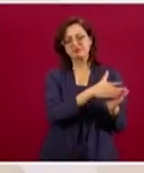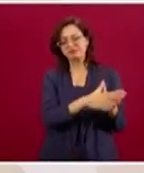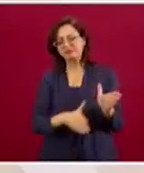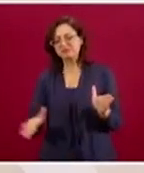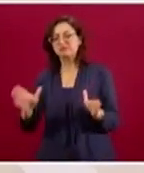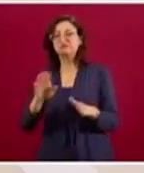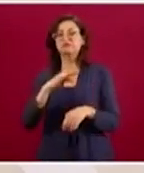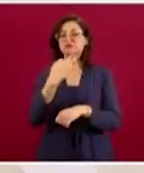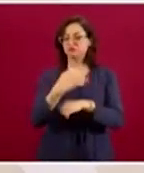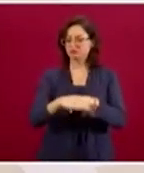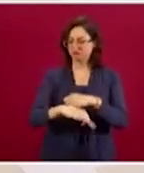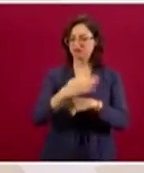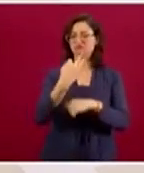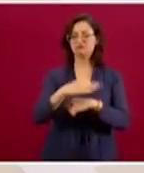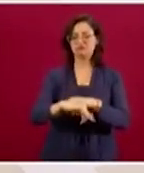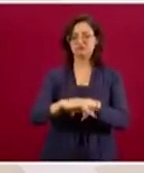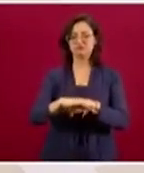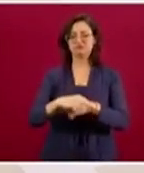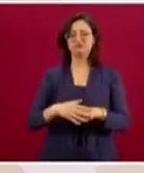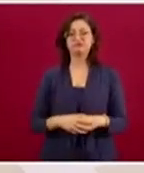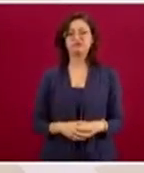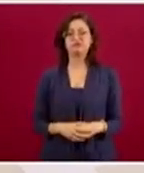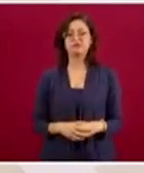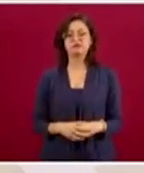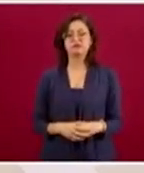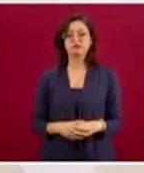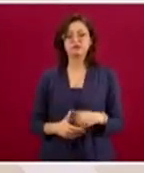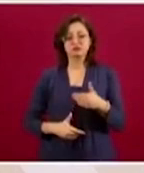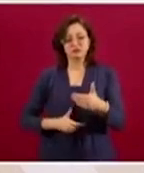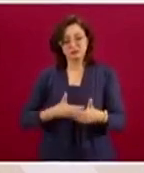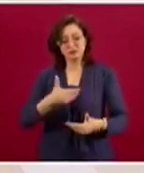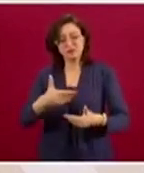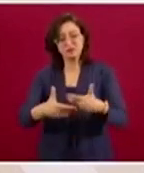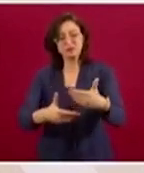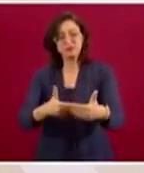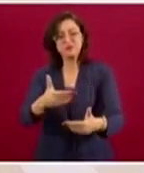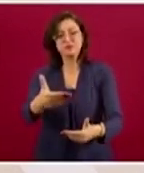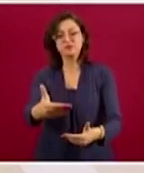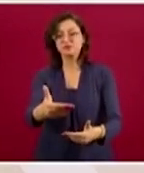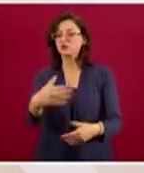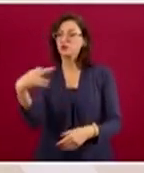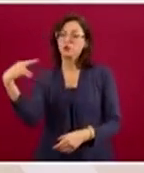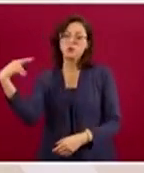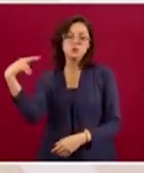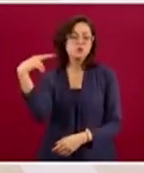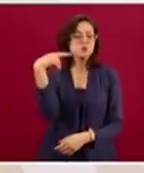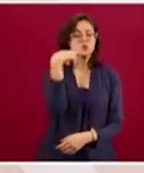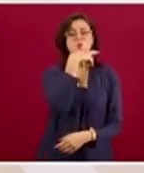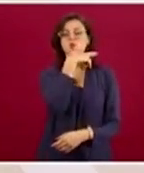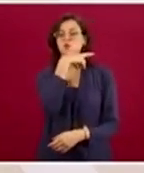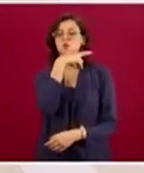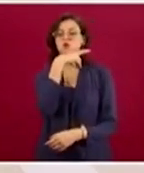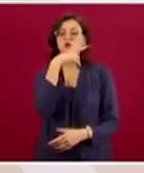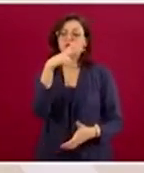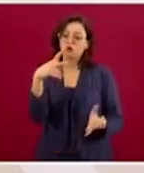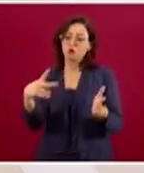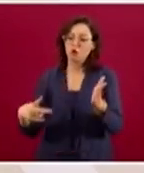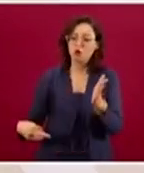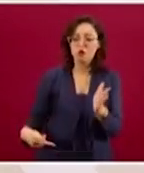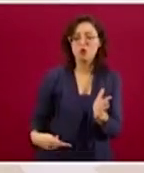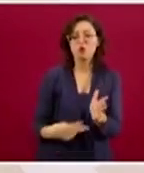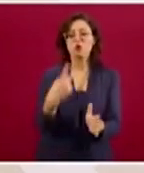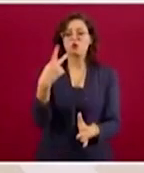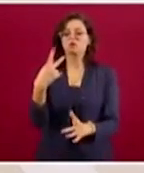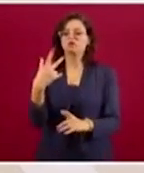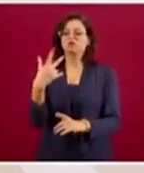transitoria y restablecer lo más pronto posible